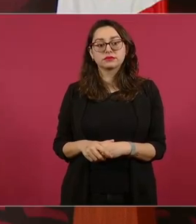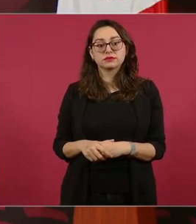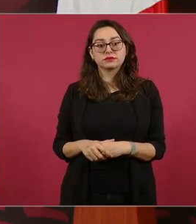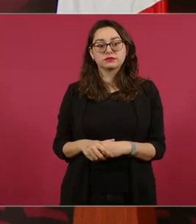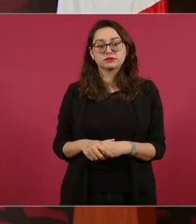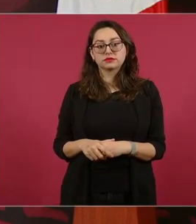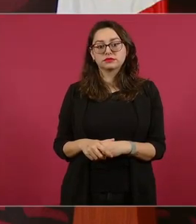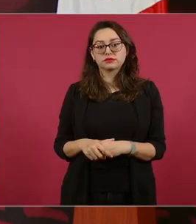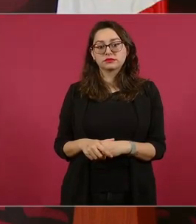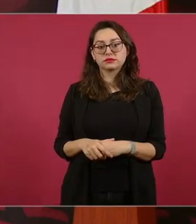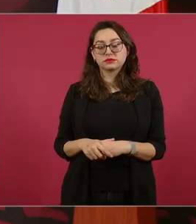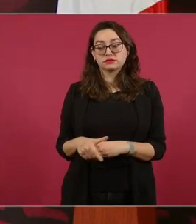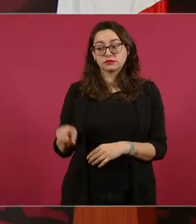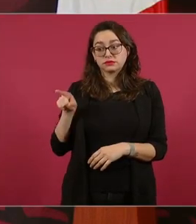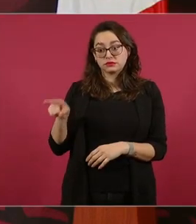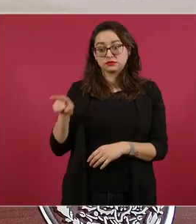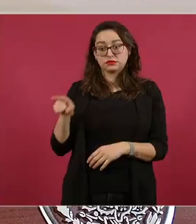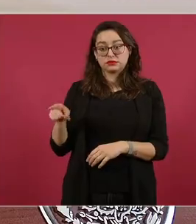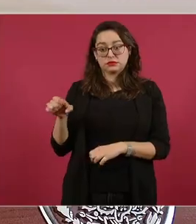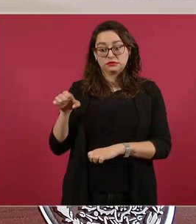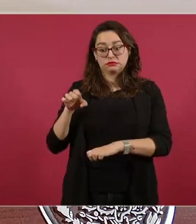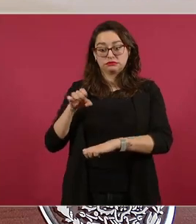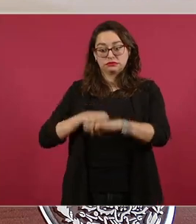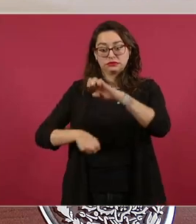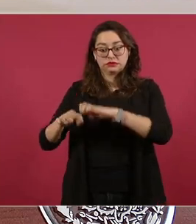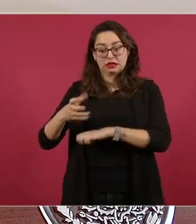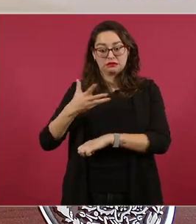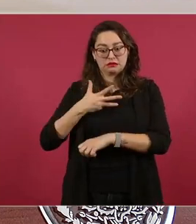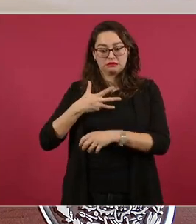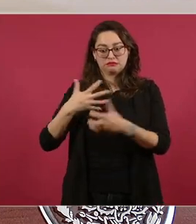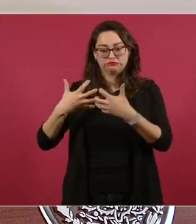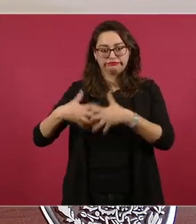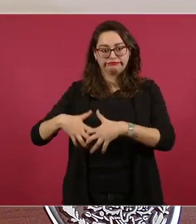su empresa se llama Cargo. Pero estaba yo con él,